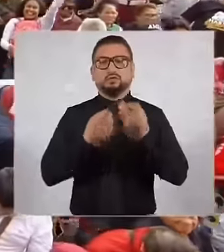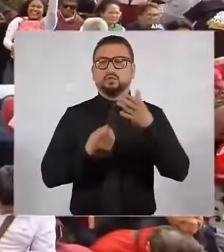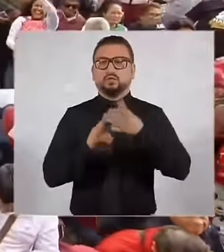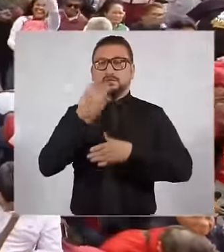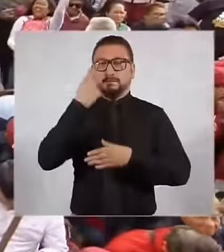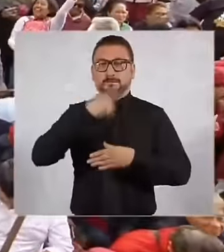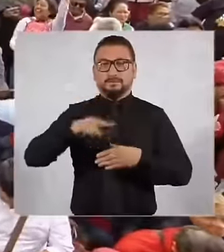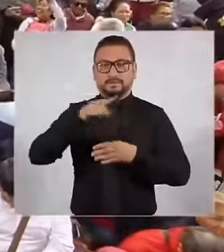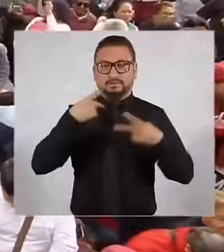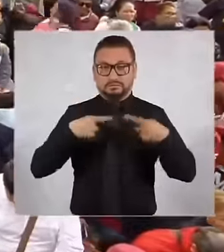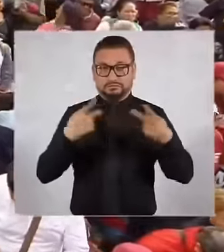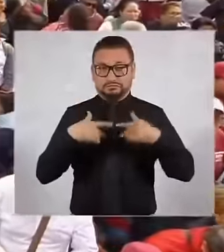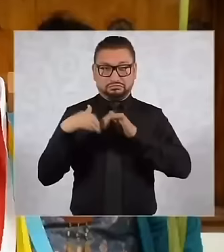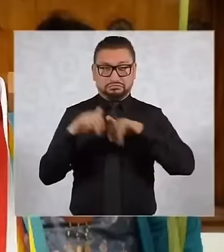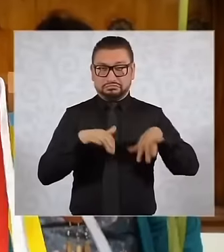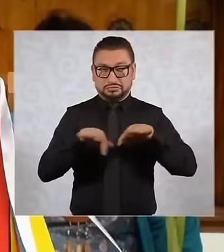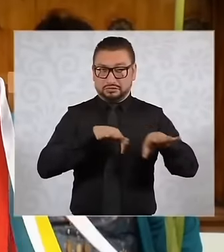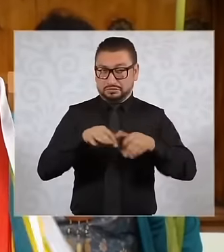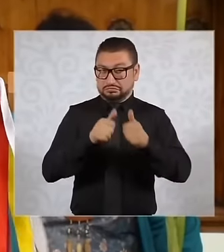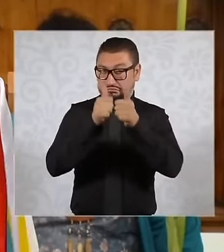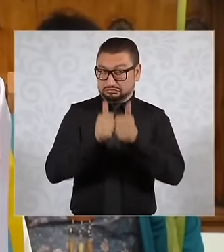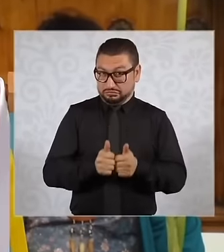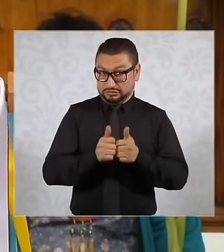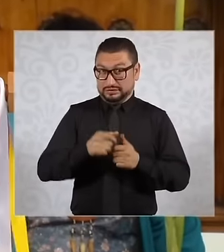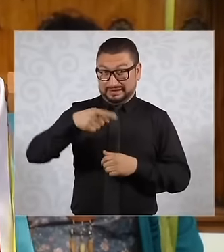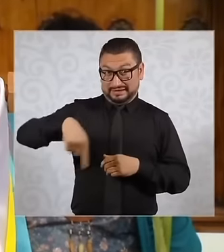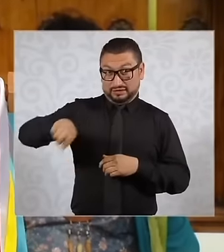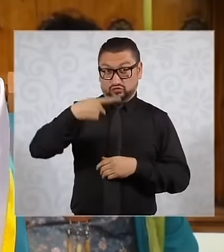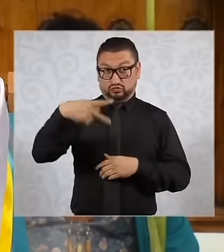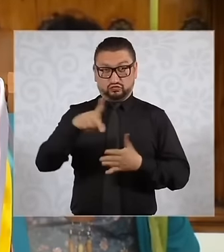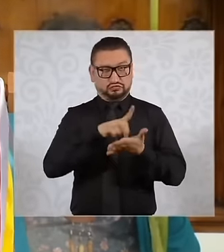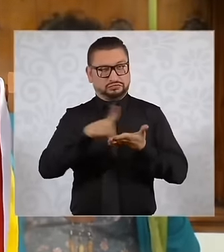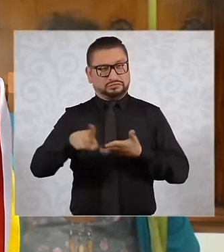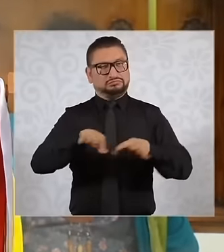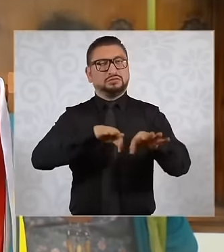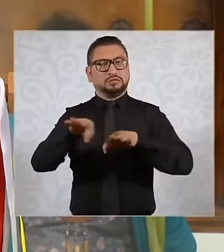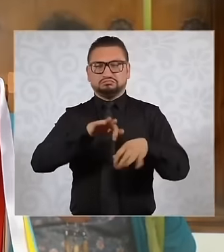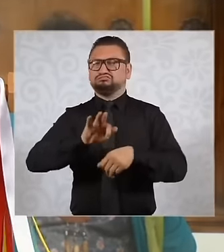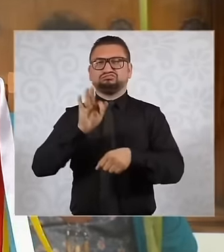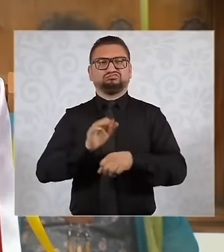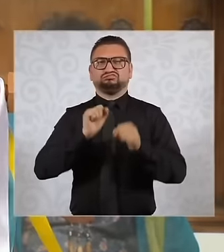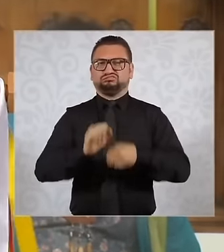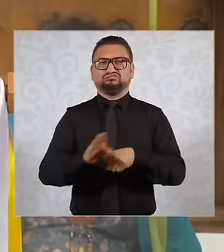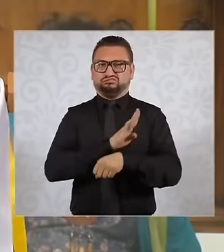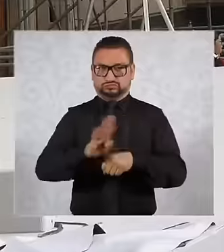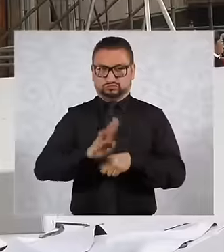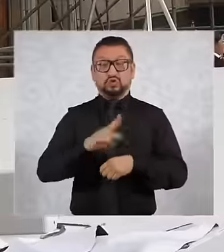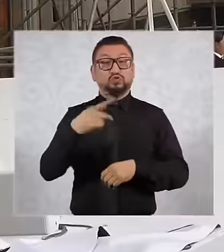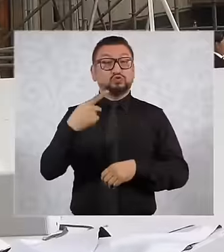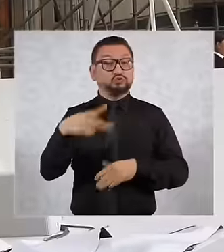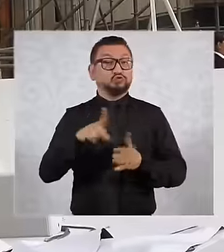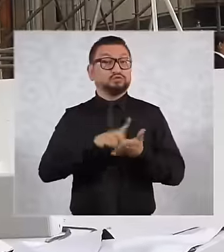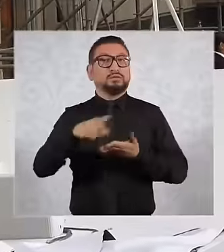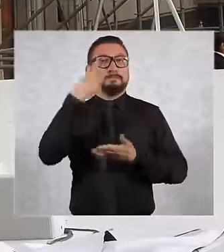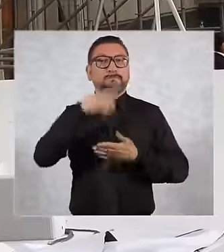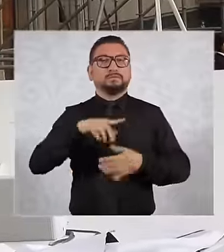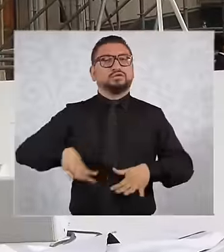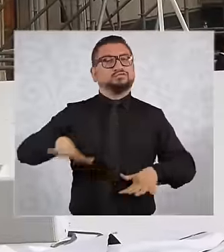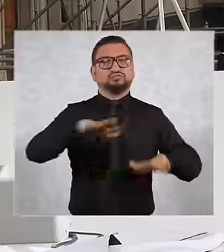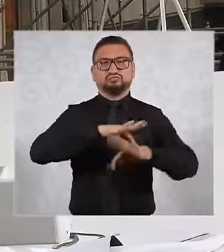y permanencia que garantice los derechos laborales y el derecho a la